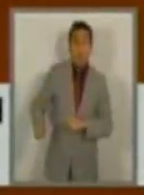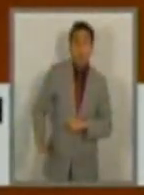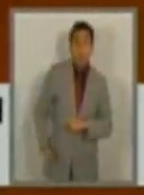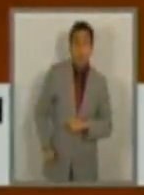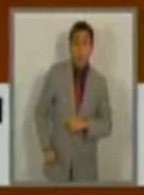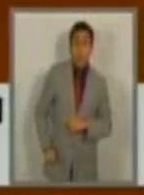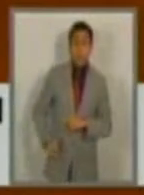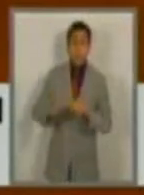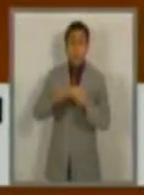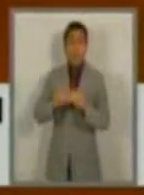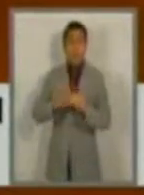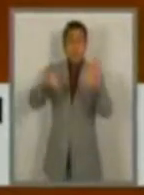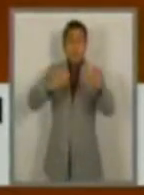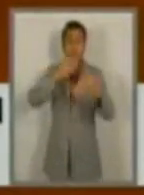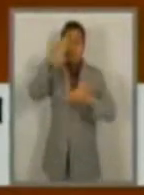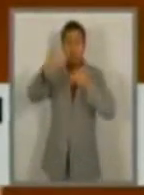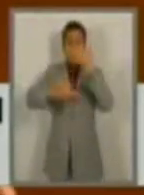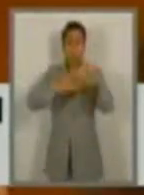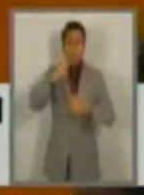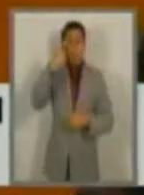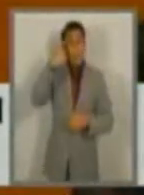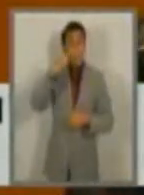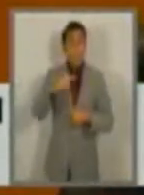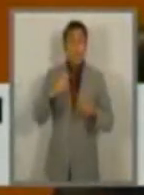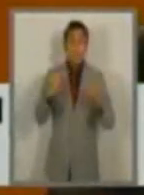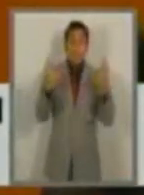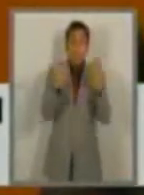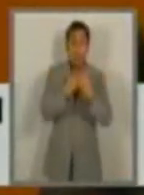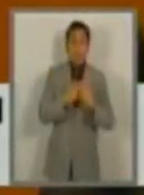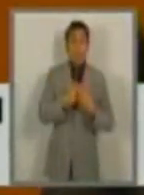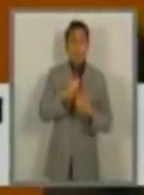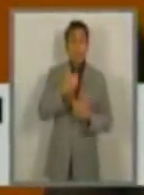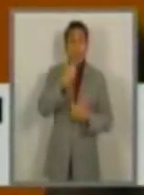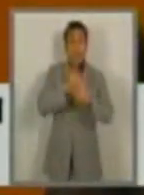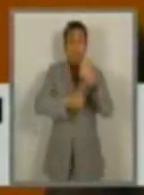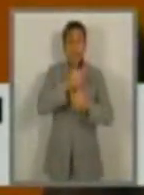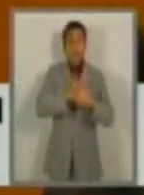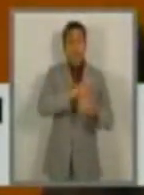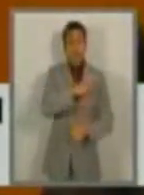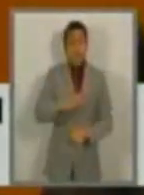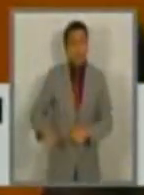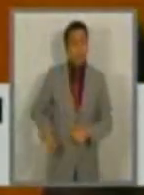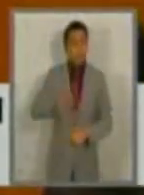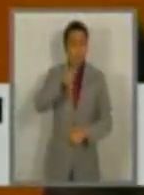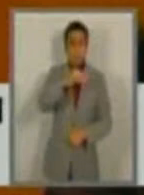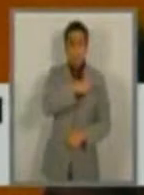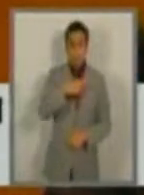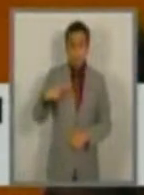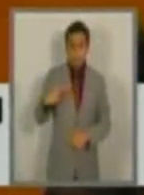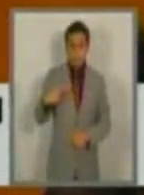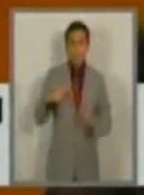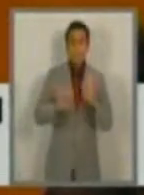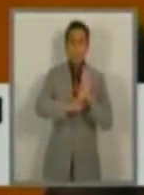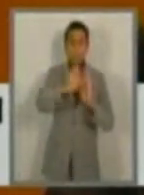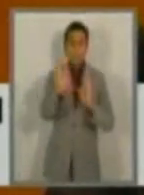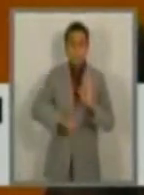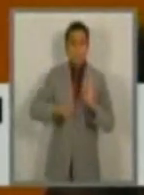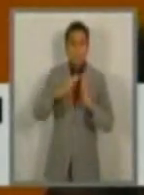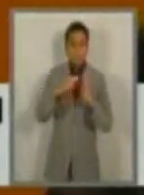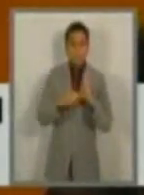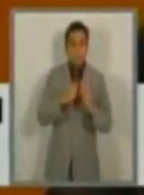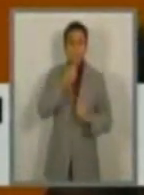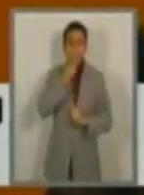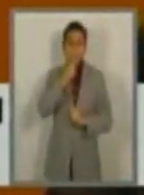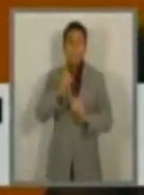en la equidad de los procesos electorales. Por ejemplo, evita que la comunicación social pueda influir en las